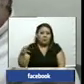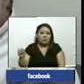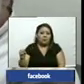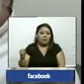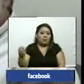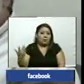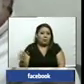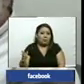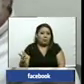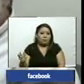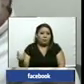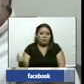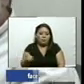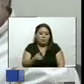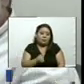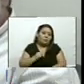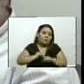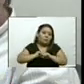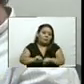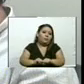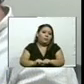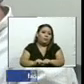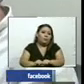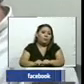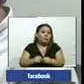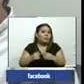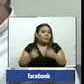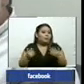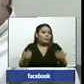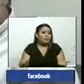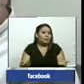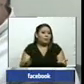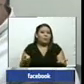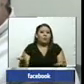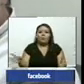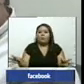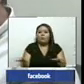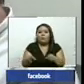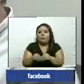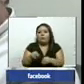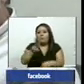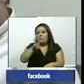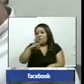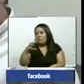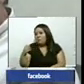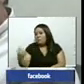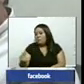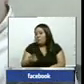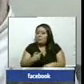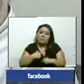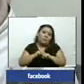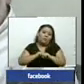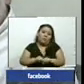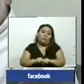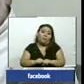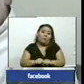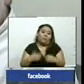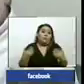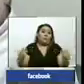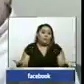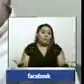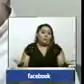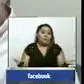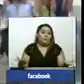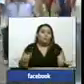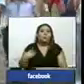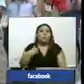muertos, ¿verdad? Y tenés en total 200 y tantos muertos, violencia por los